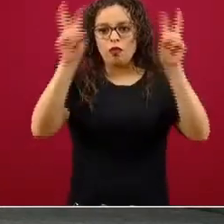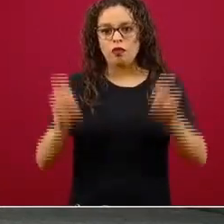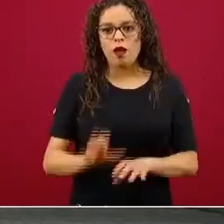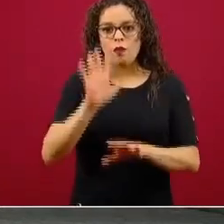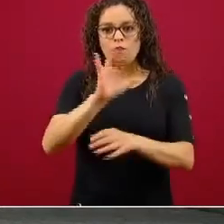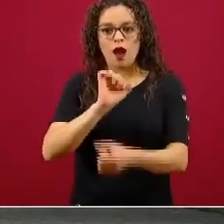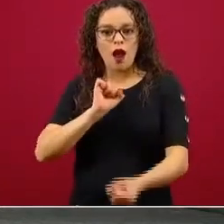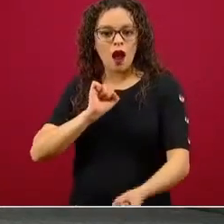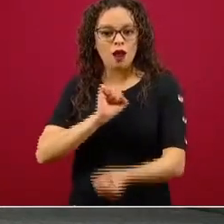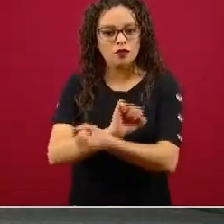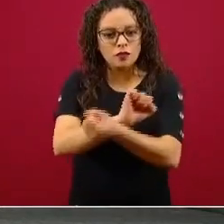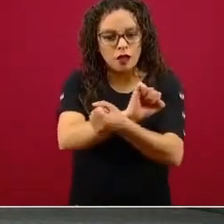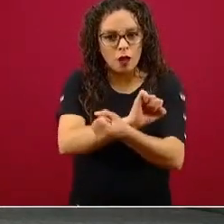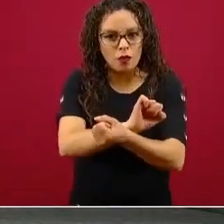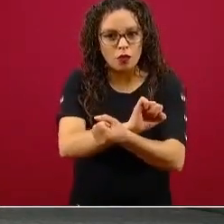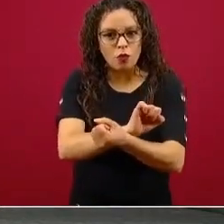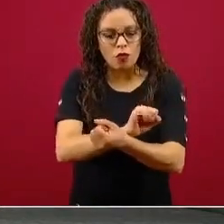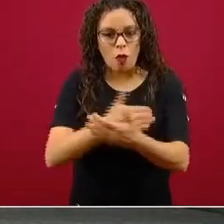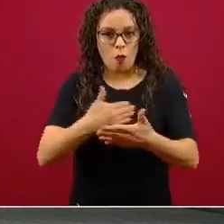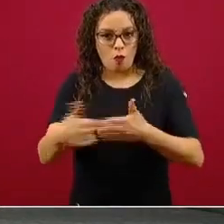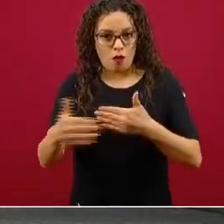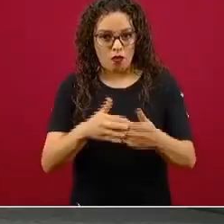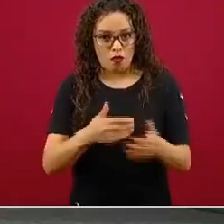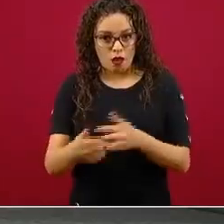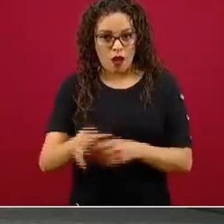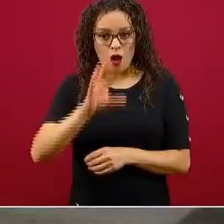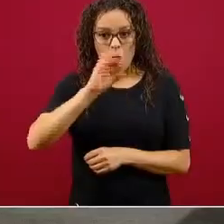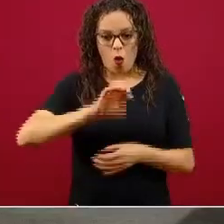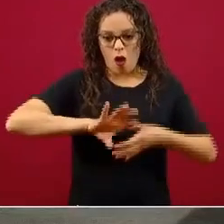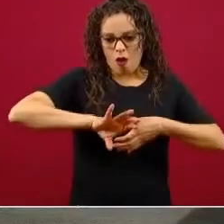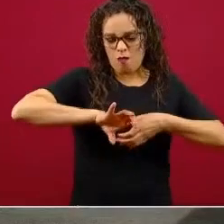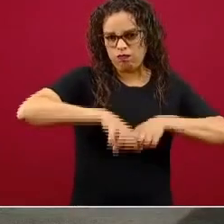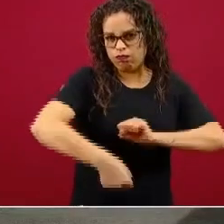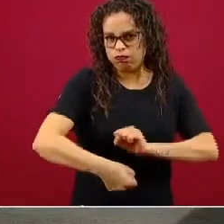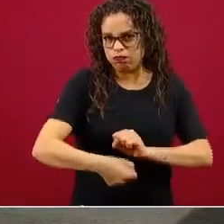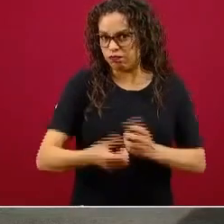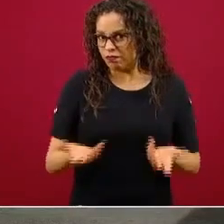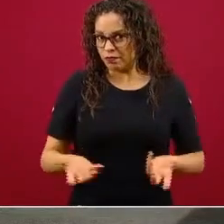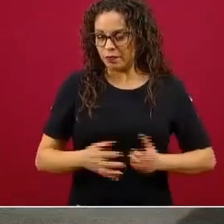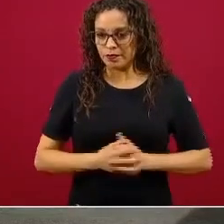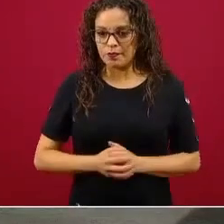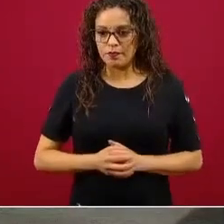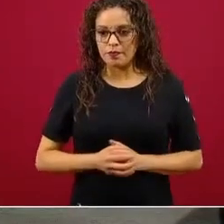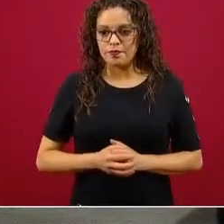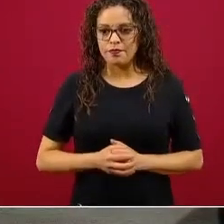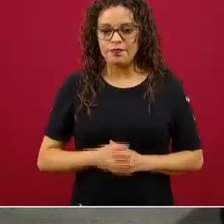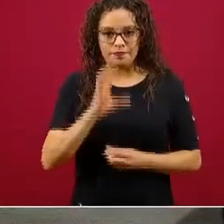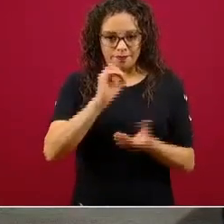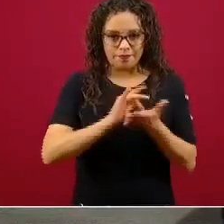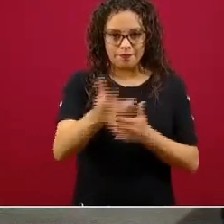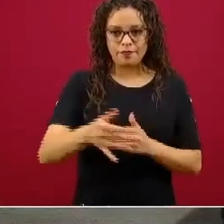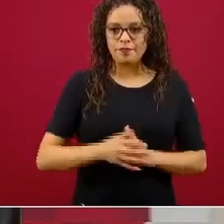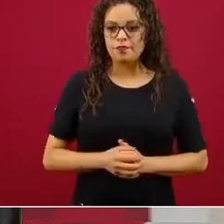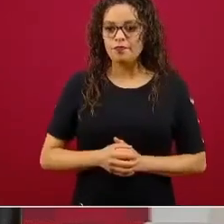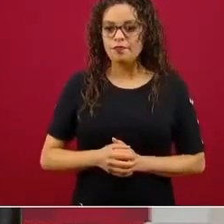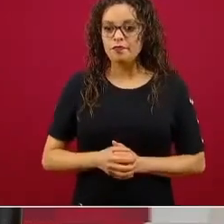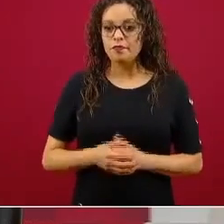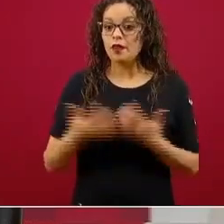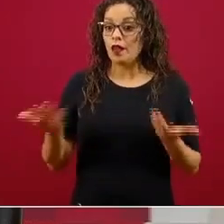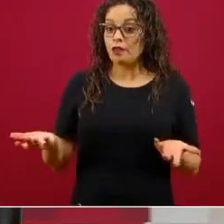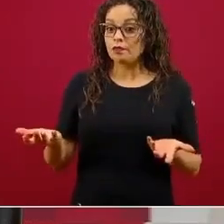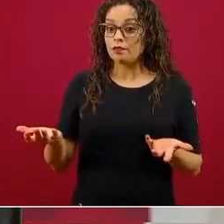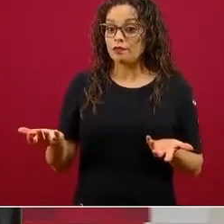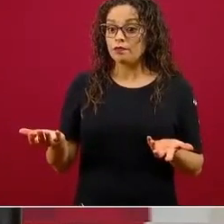moderna o explotación laboral. Me gustaría conocer su postura. Gracias. No conozco, y ahora que me lo dice de que Veracruz también lo tiene, creo que